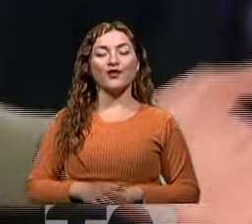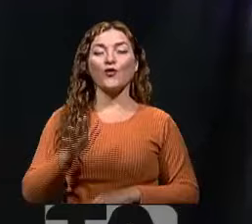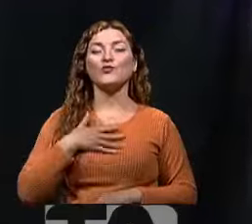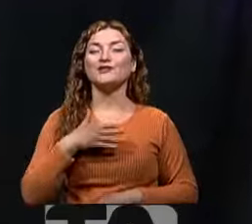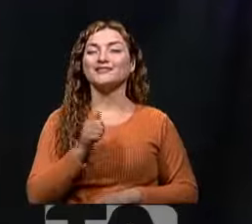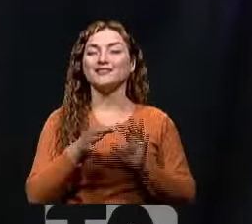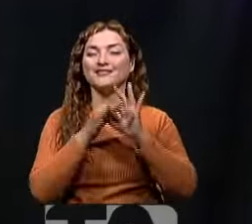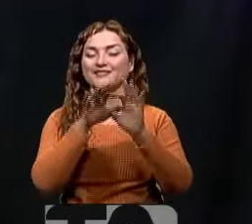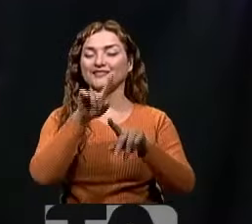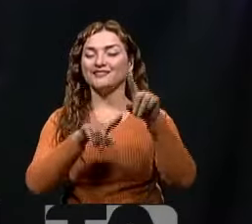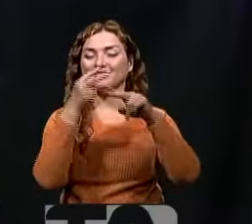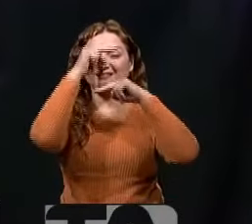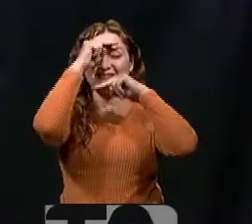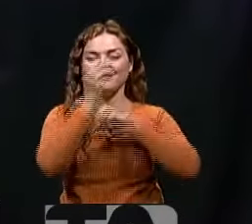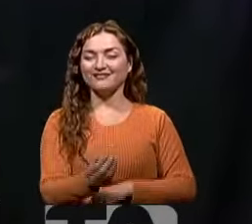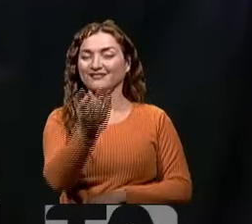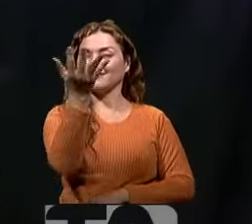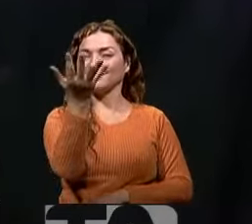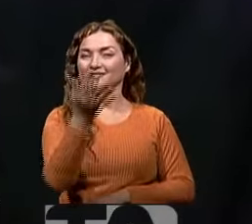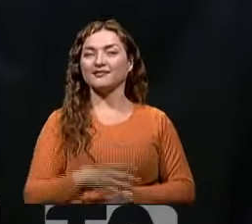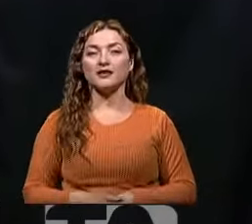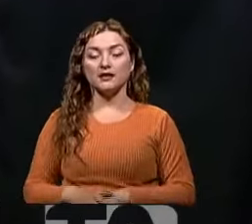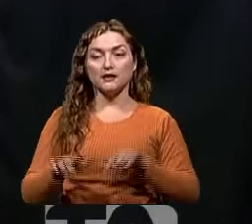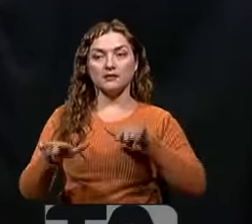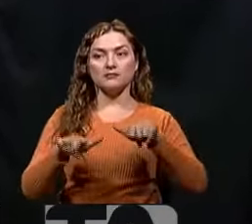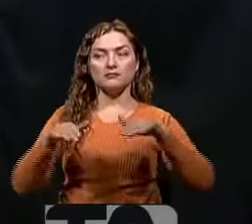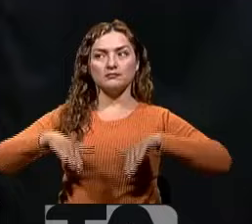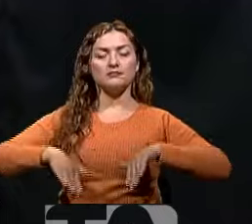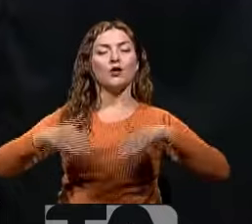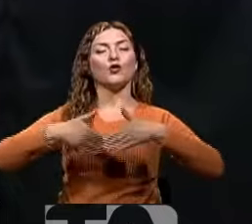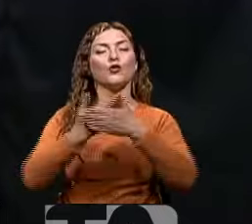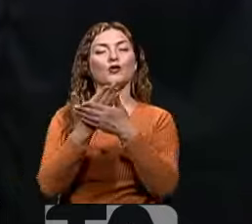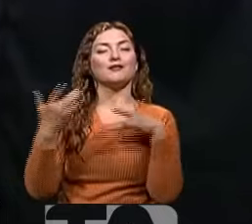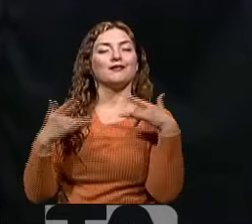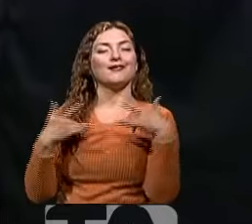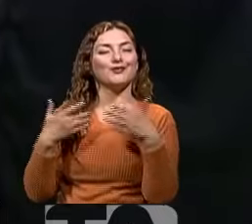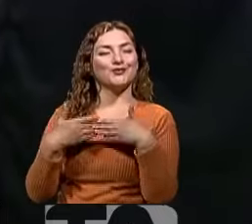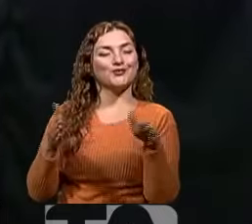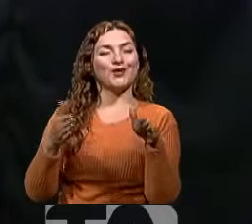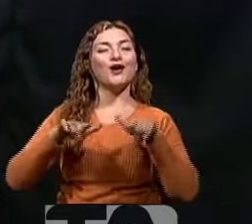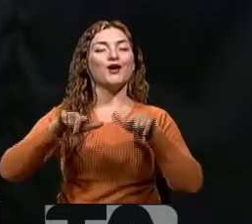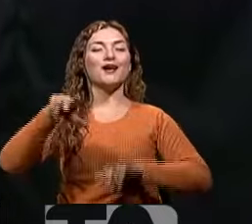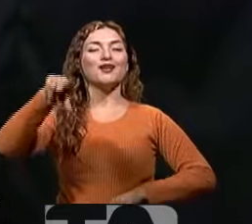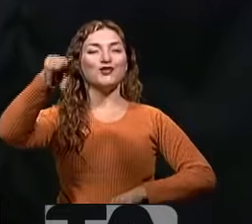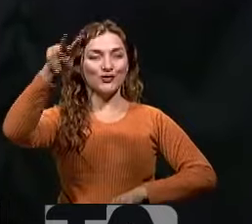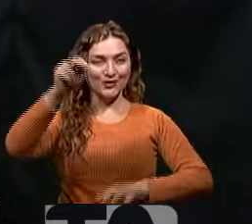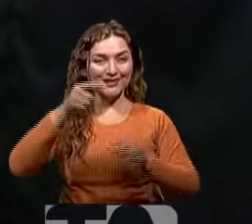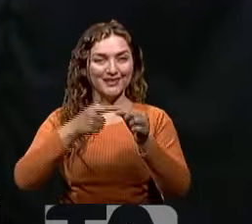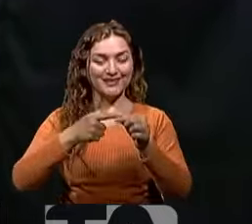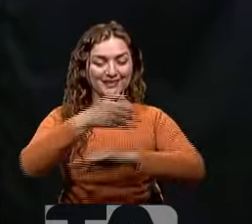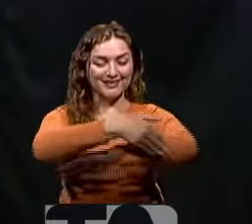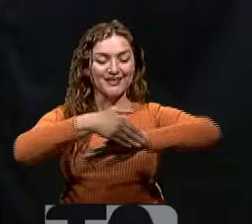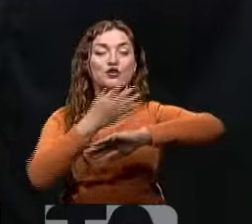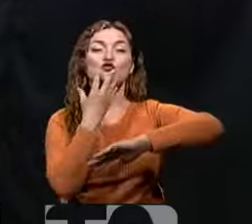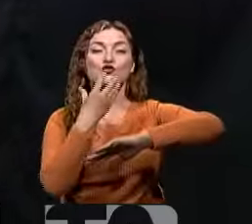¿qué tal, compañeras, amigos televidentes? Muy buenos días. Es así, un nuevo teatro abre sus puertas en el norte de la capital, exactamente en la Eloy Alfaro